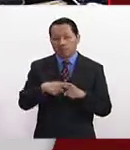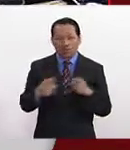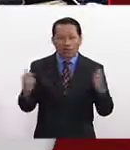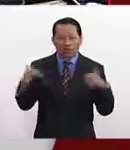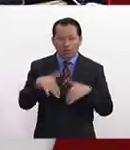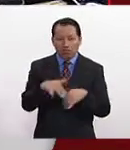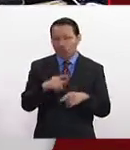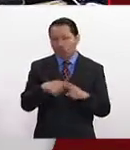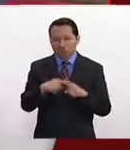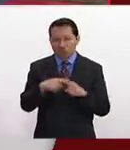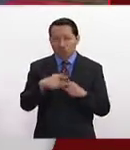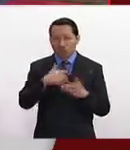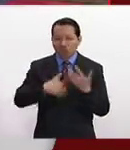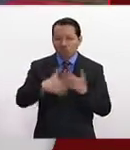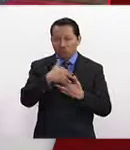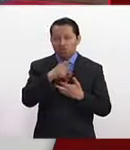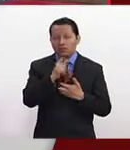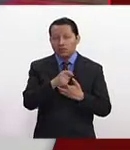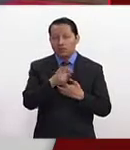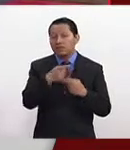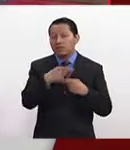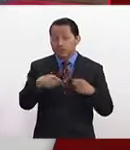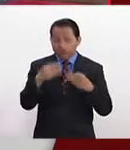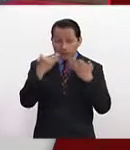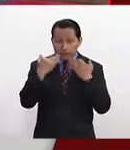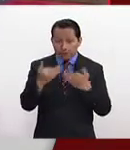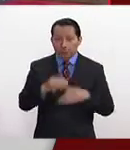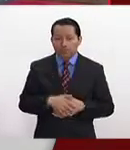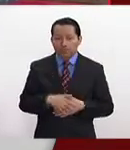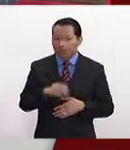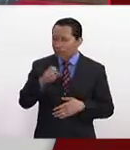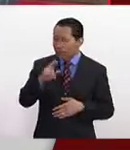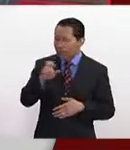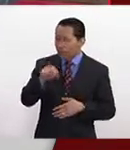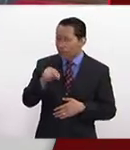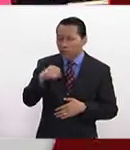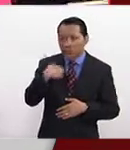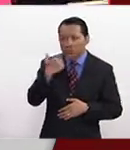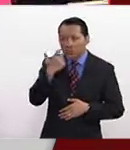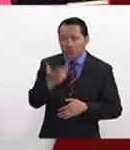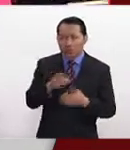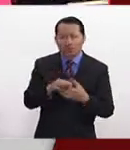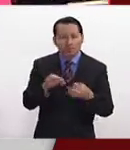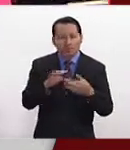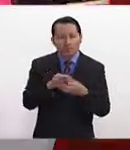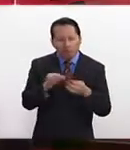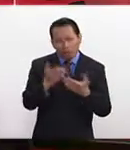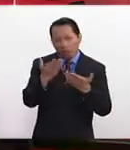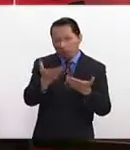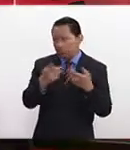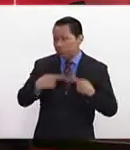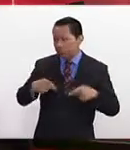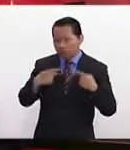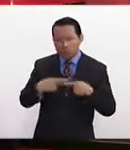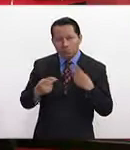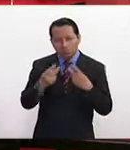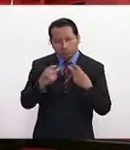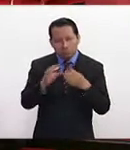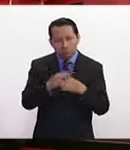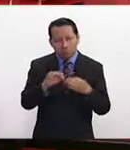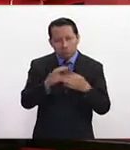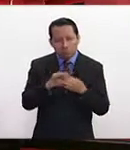naciones, ya a afrontarse la realidad. Emerson, a mí me gustaría que le explicaras al auditorio cuáles son